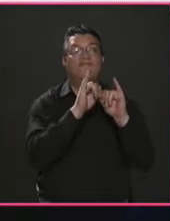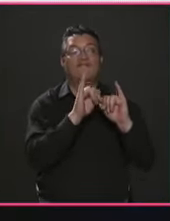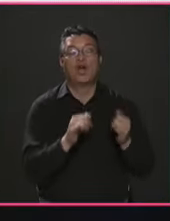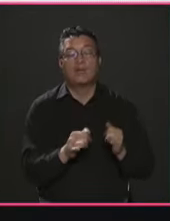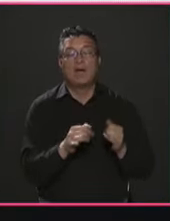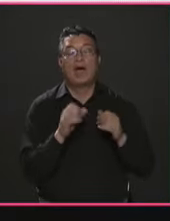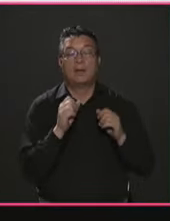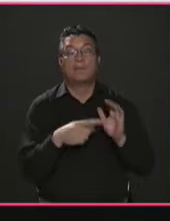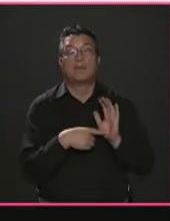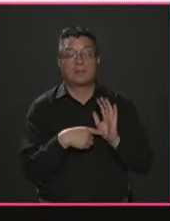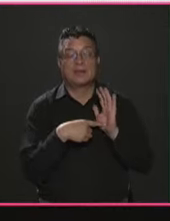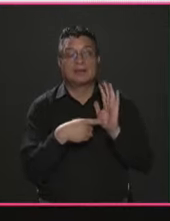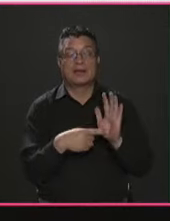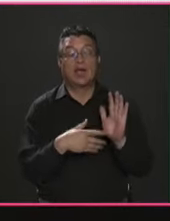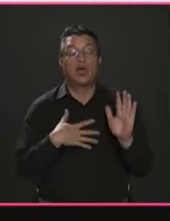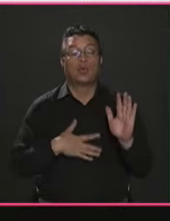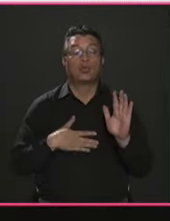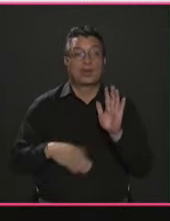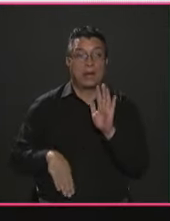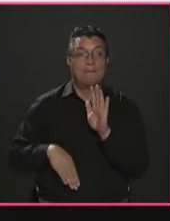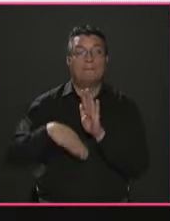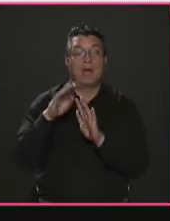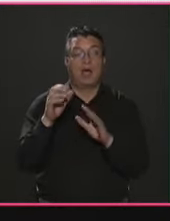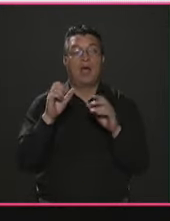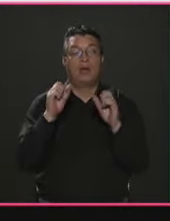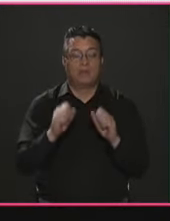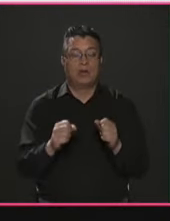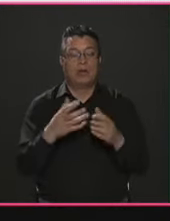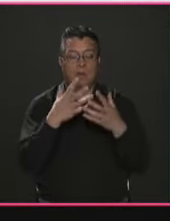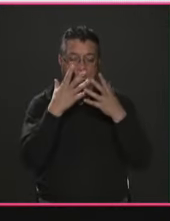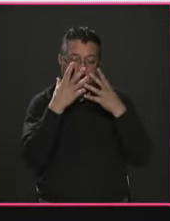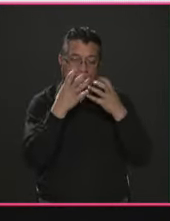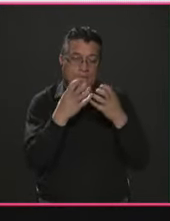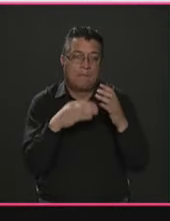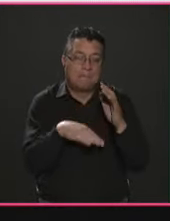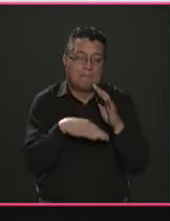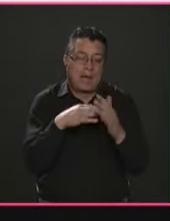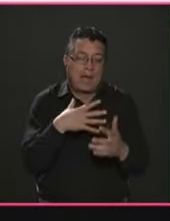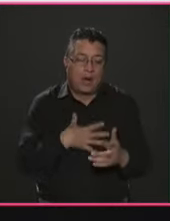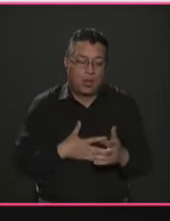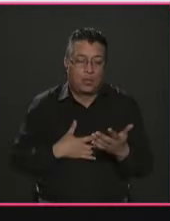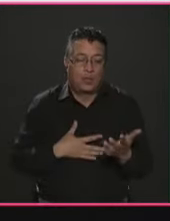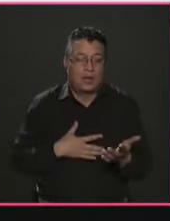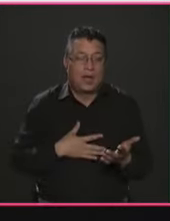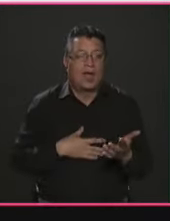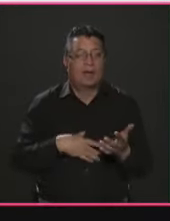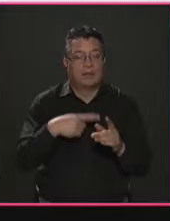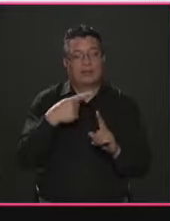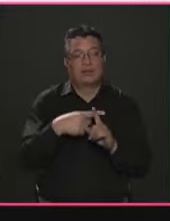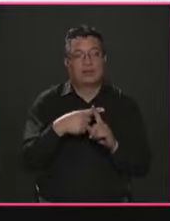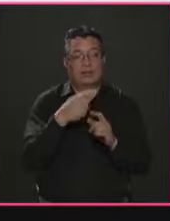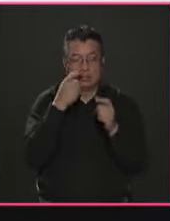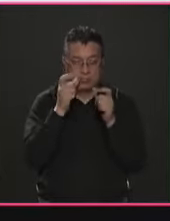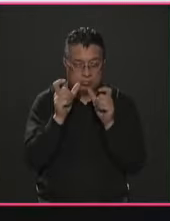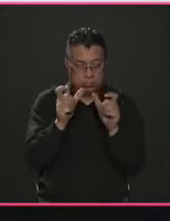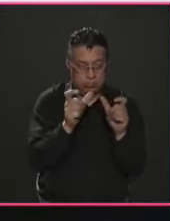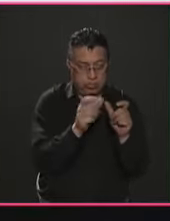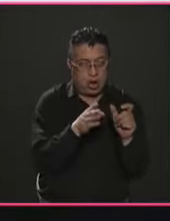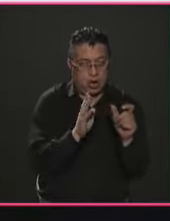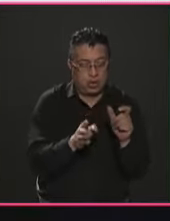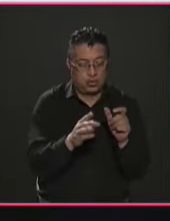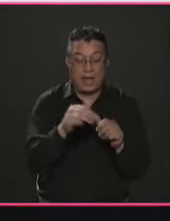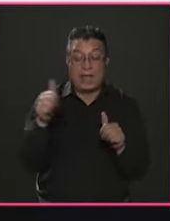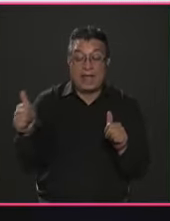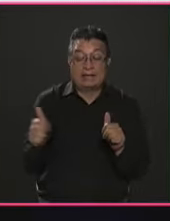de presentarle le gustaría más y le podría ser más atractiva y le serviría más monitoreo continuo